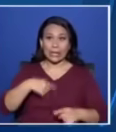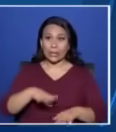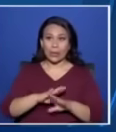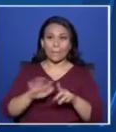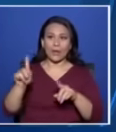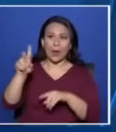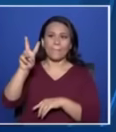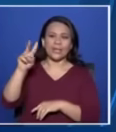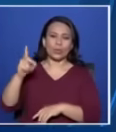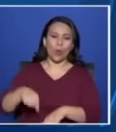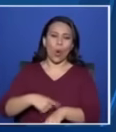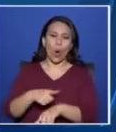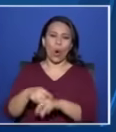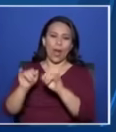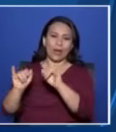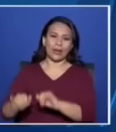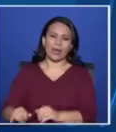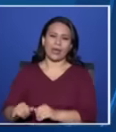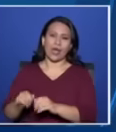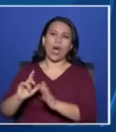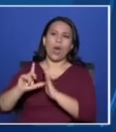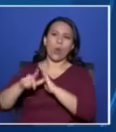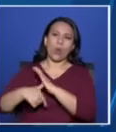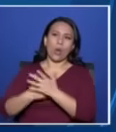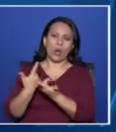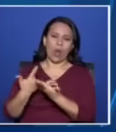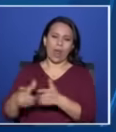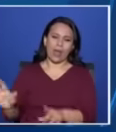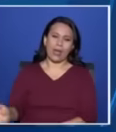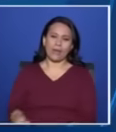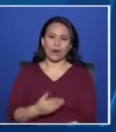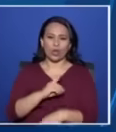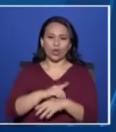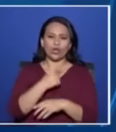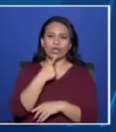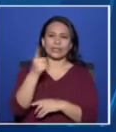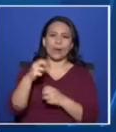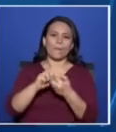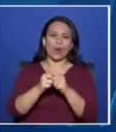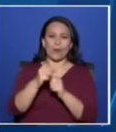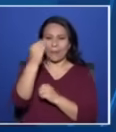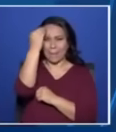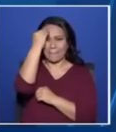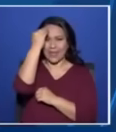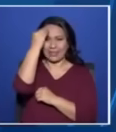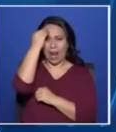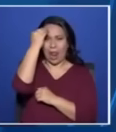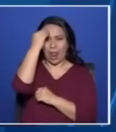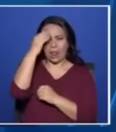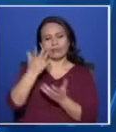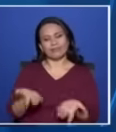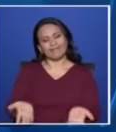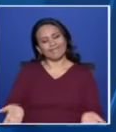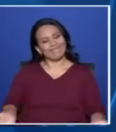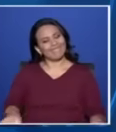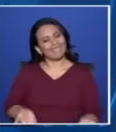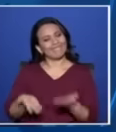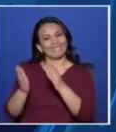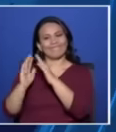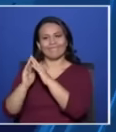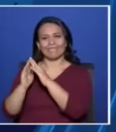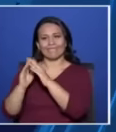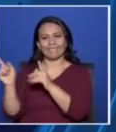retenido 21 horas y fue liberado tras una audiencia en la que se lo declaró con problemas mentales y recibió